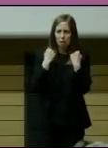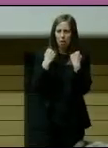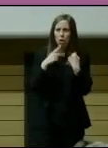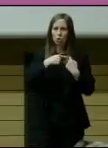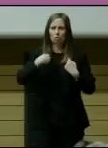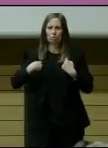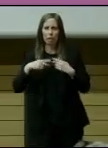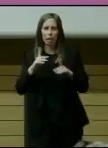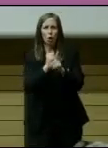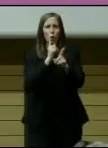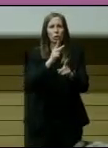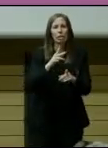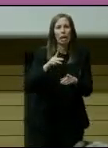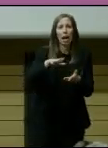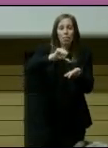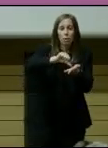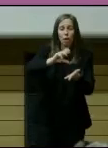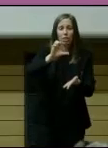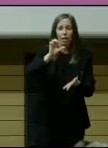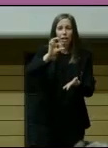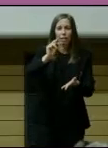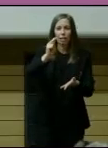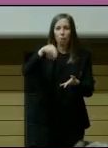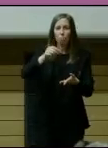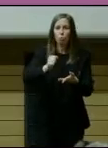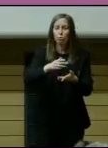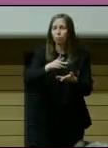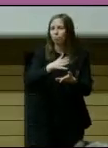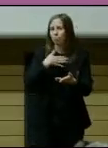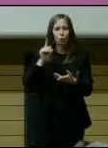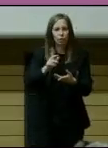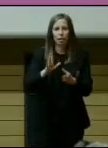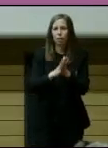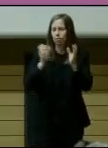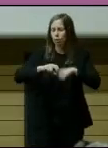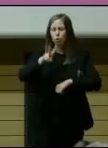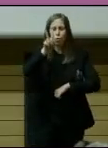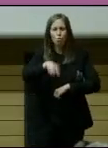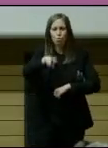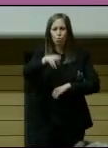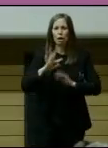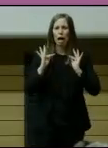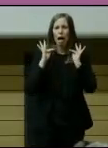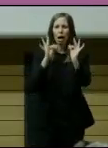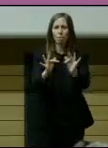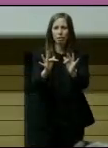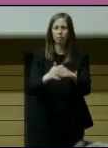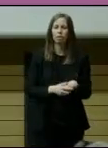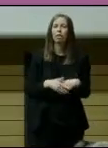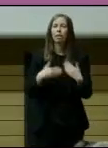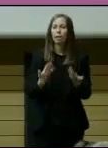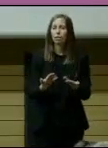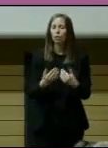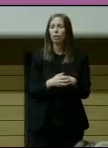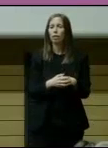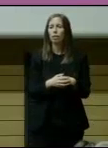pueblo hermano, hace que los patriarcas de Estambul nunca de la vida quieran hacer tratos con los chinos, nunca de la vida. Y eso, claro, por eso irrumpen los